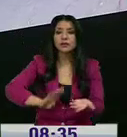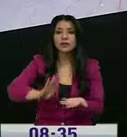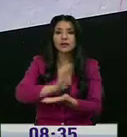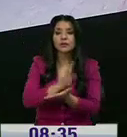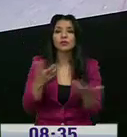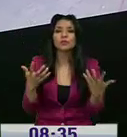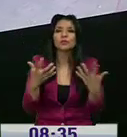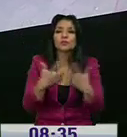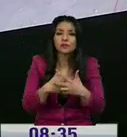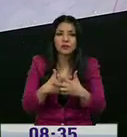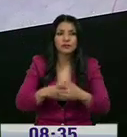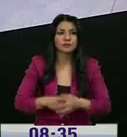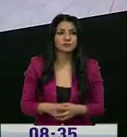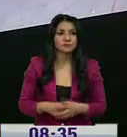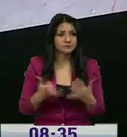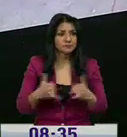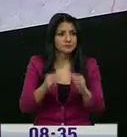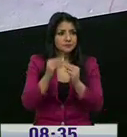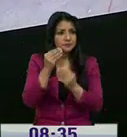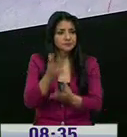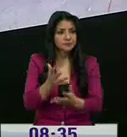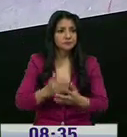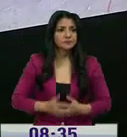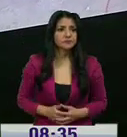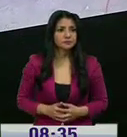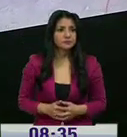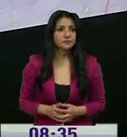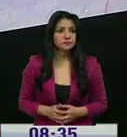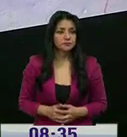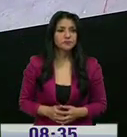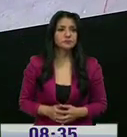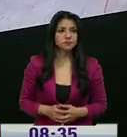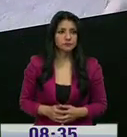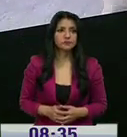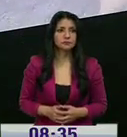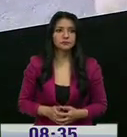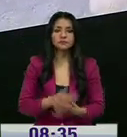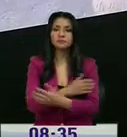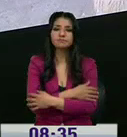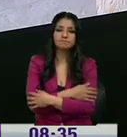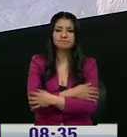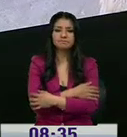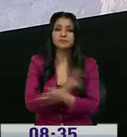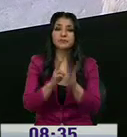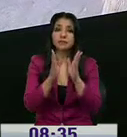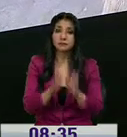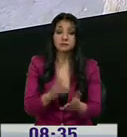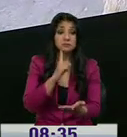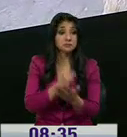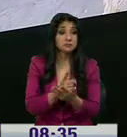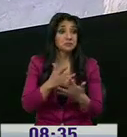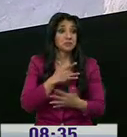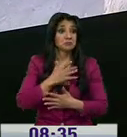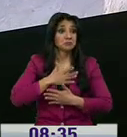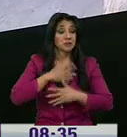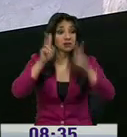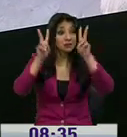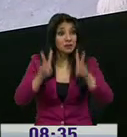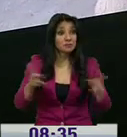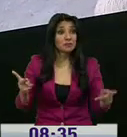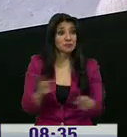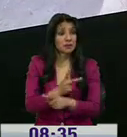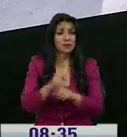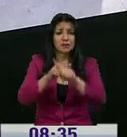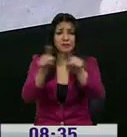Pueblo Unido. Así es, Robert, continuamos contigo con más. Oye, qué terrible, Diana Rojas, mándales un abrazo a los vecinos, terrible con este tema de inseguridad